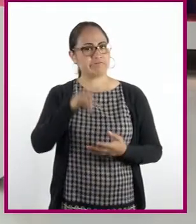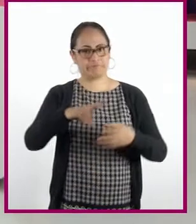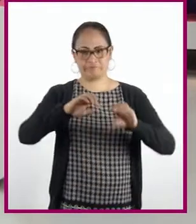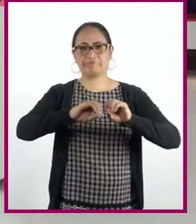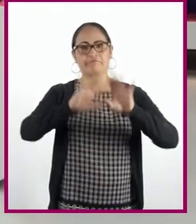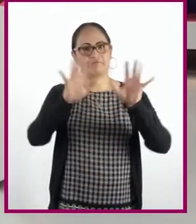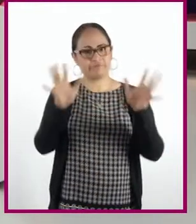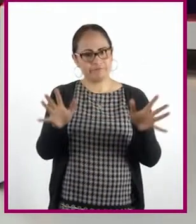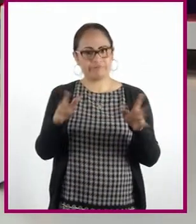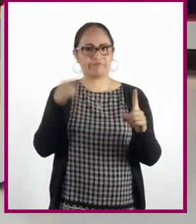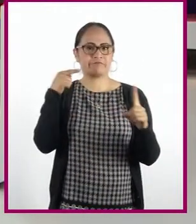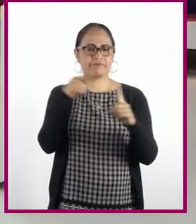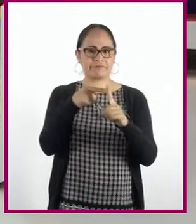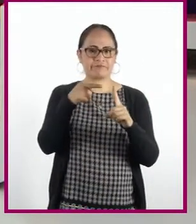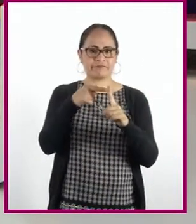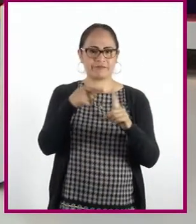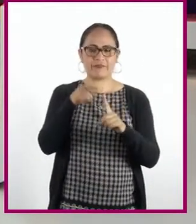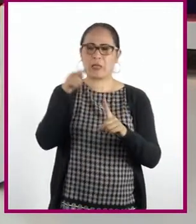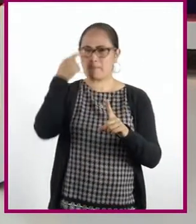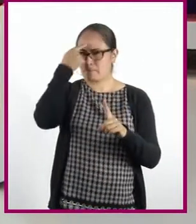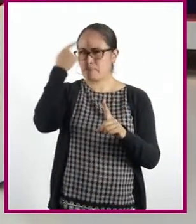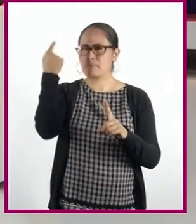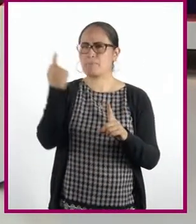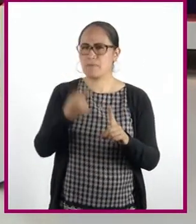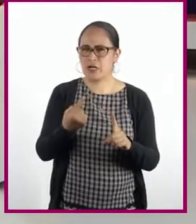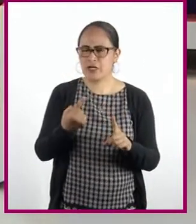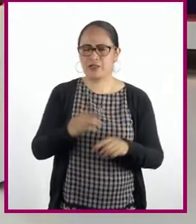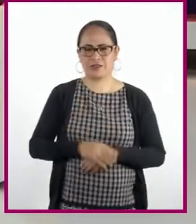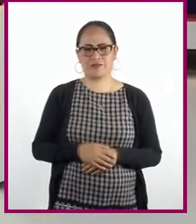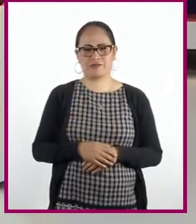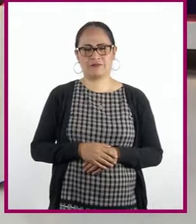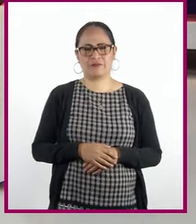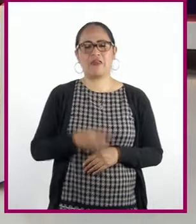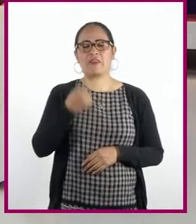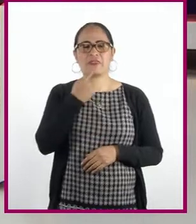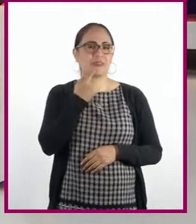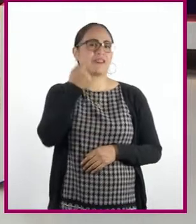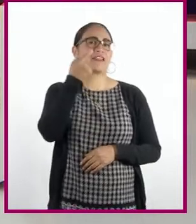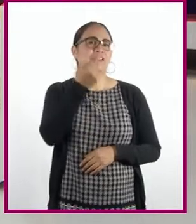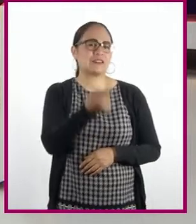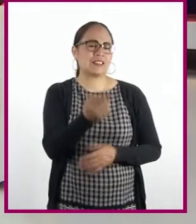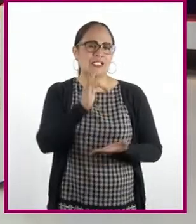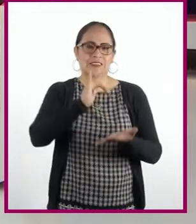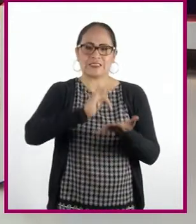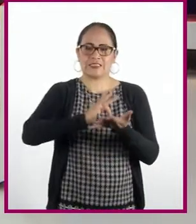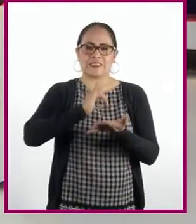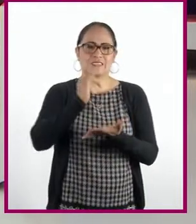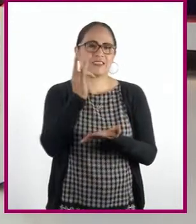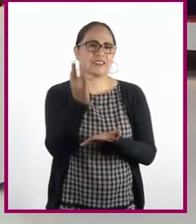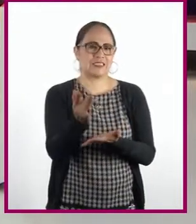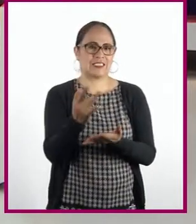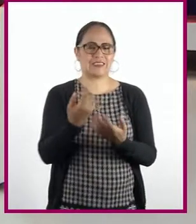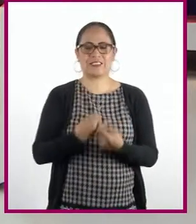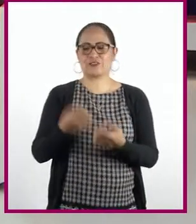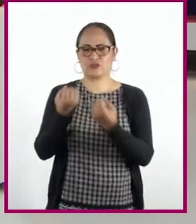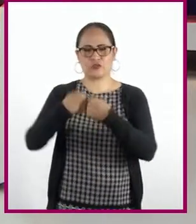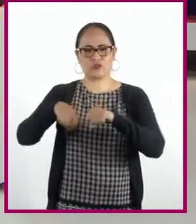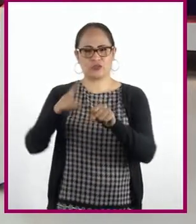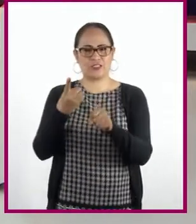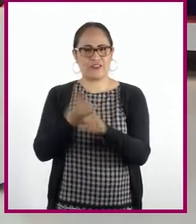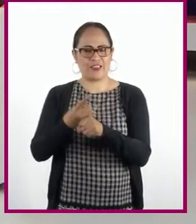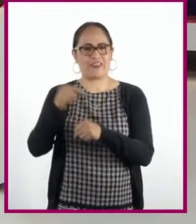sencillo. Se dirige al destinatario con el propósito de expresarle el agradecimiento de la Sociedad de Alumnos